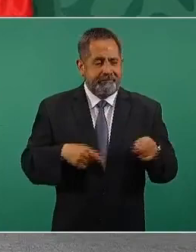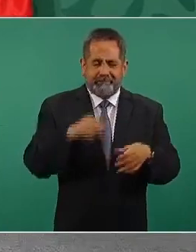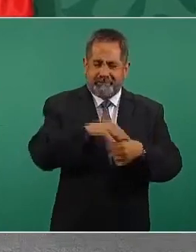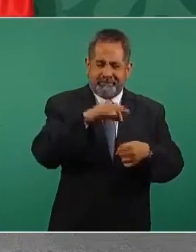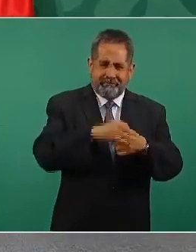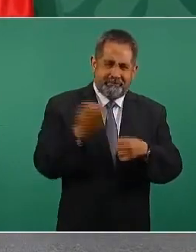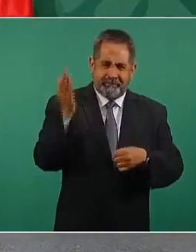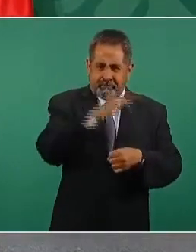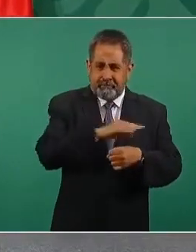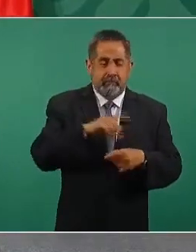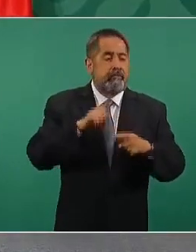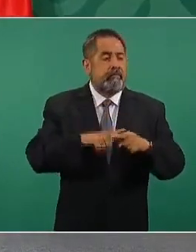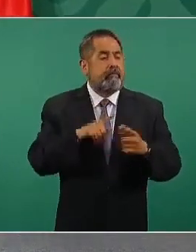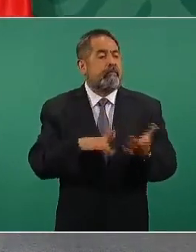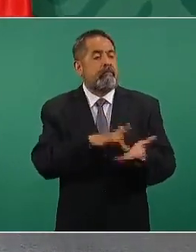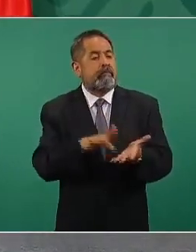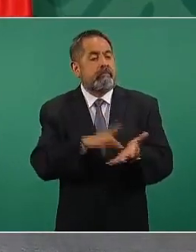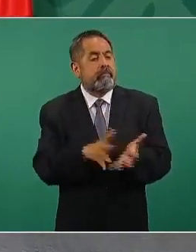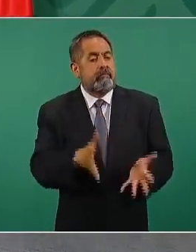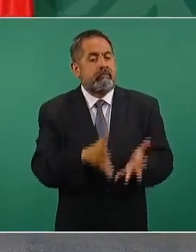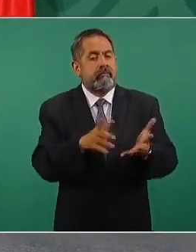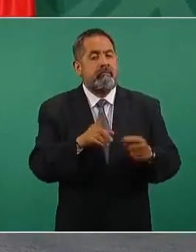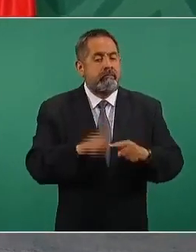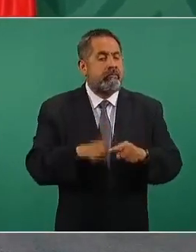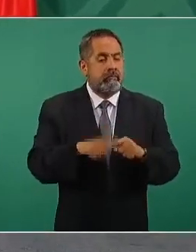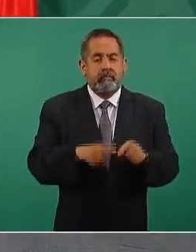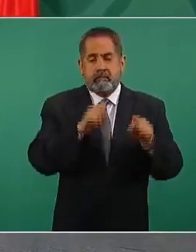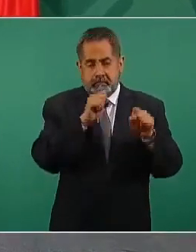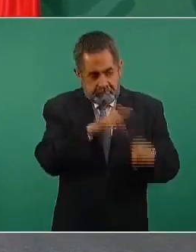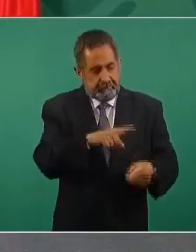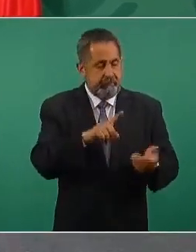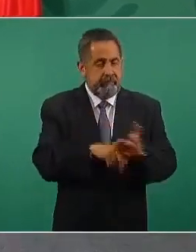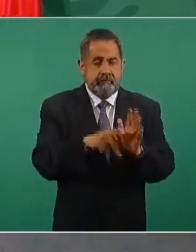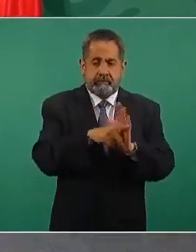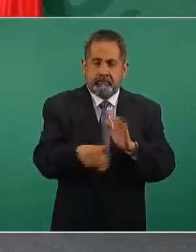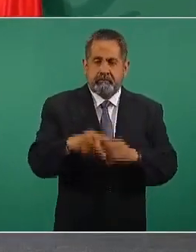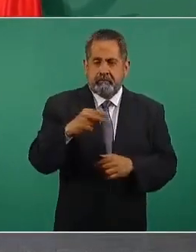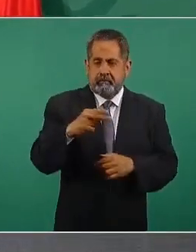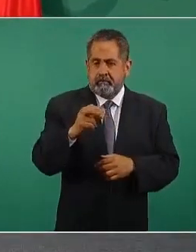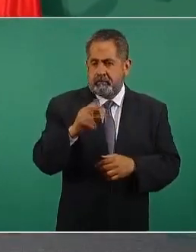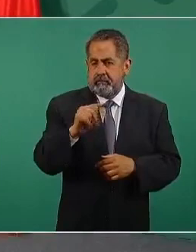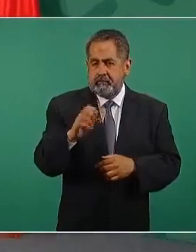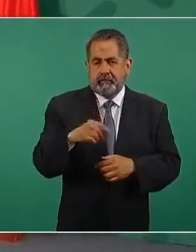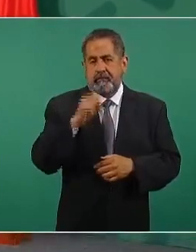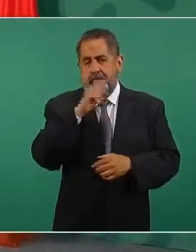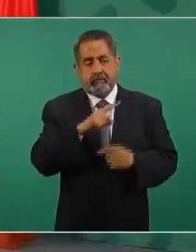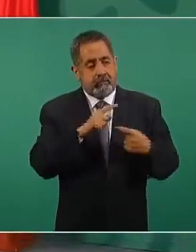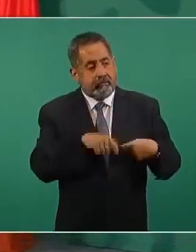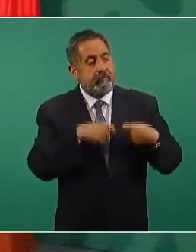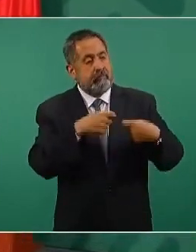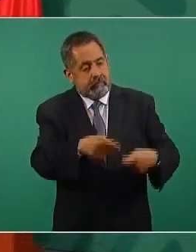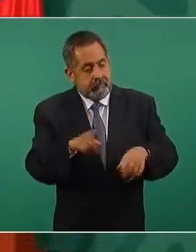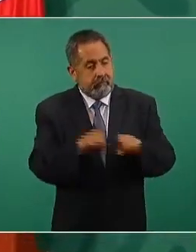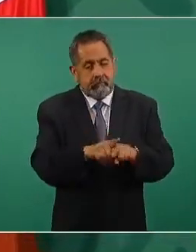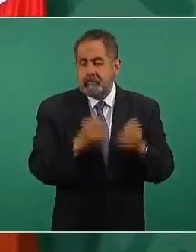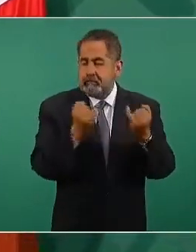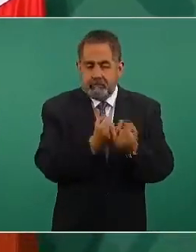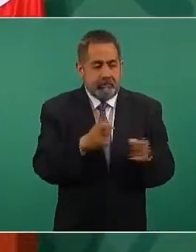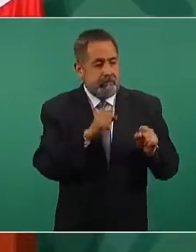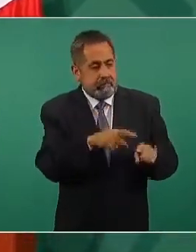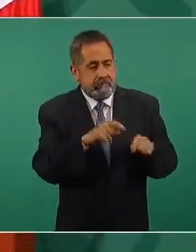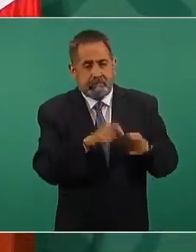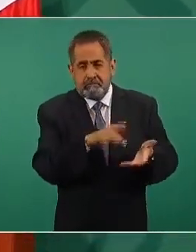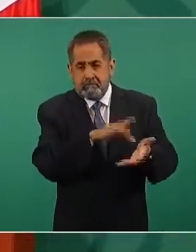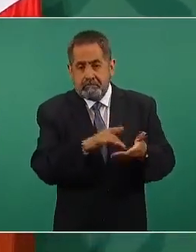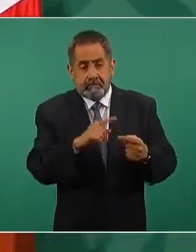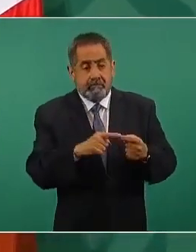Y ese fue impulsado por este periódico. Y el que le siguió, impulsado por este periódico.